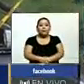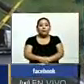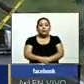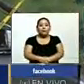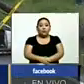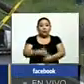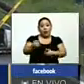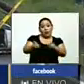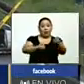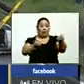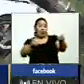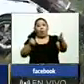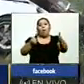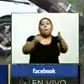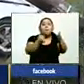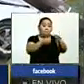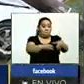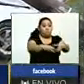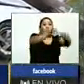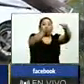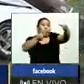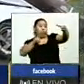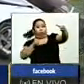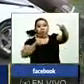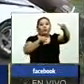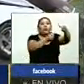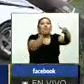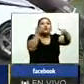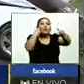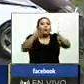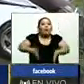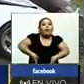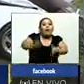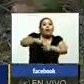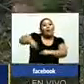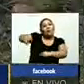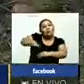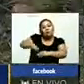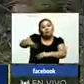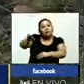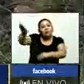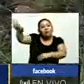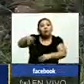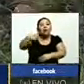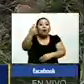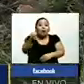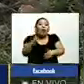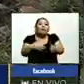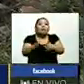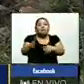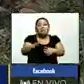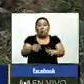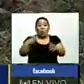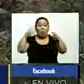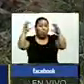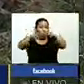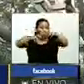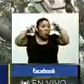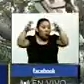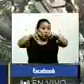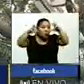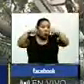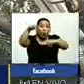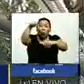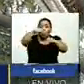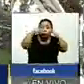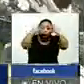Un conductor chocó contra un poste del tendido eléctrico en la autopista hacia Comalapa. El percance, que se habría originado por la fuerte lluvia de esta